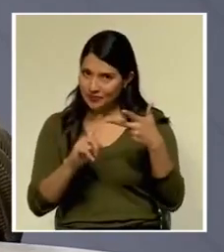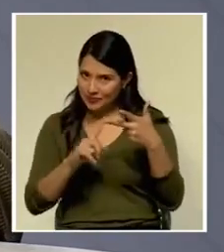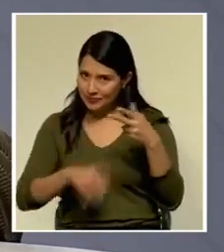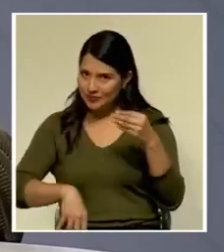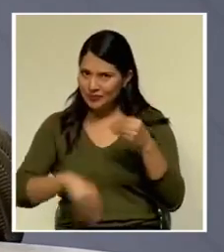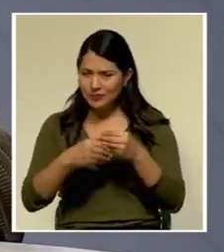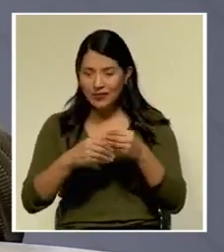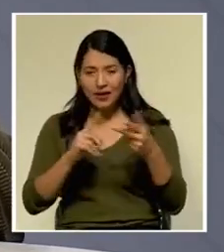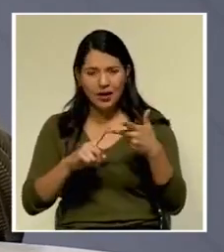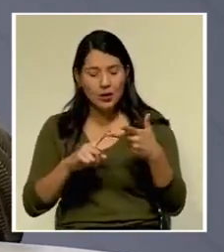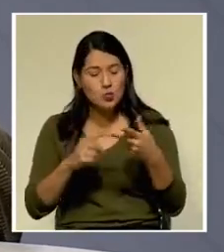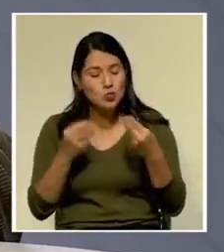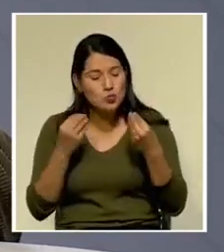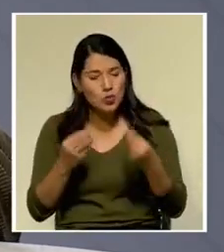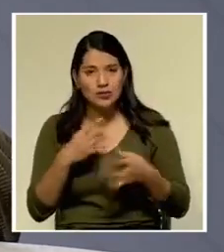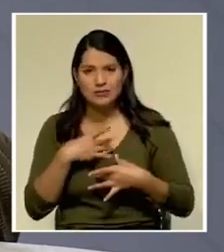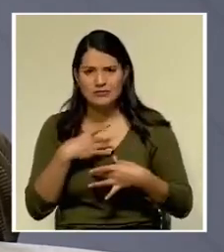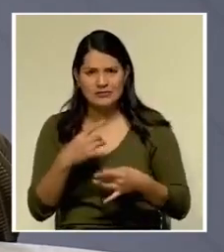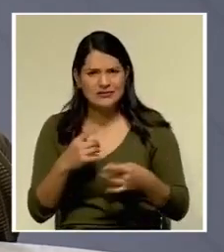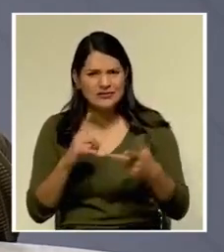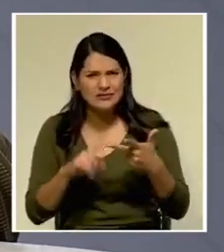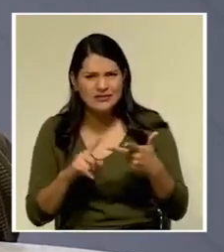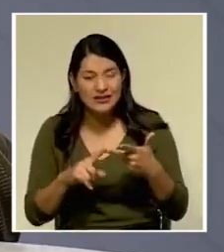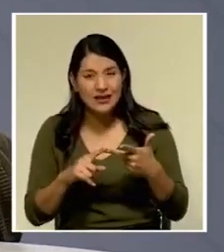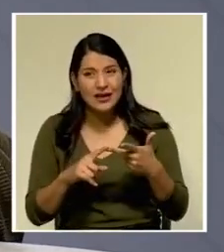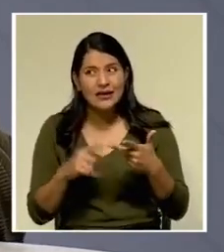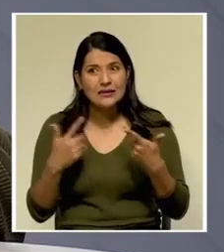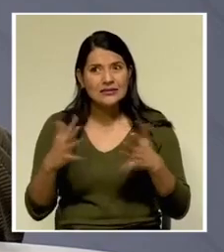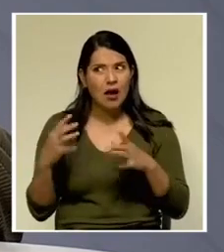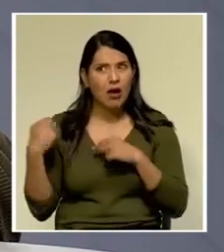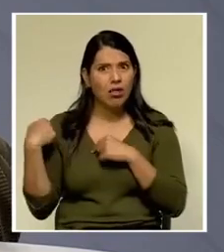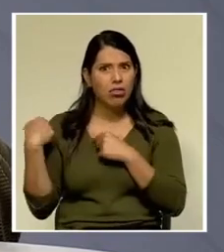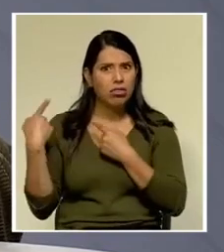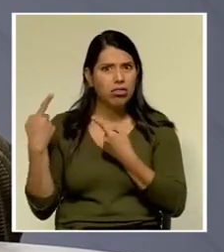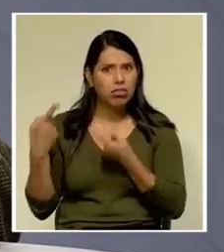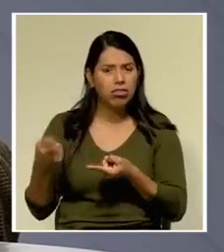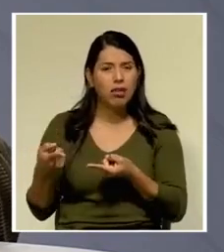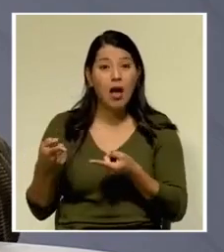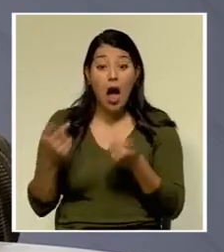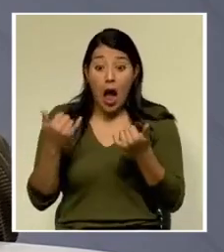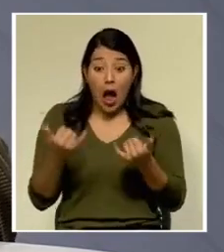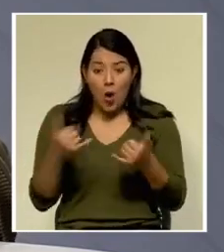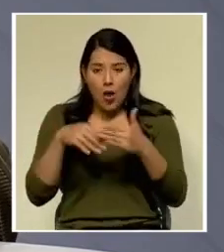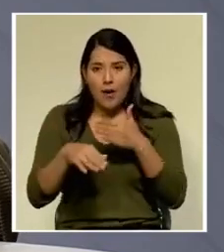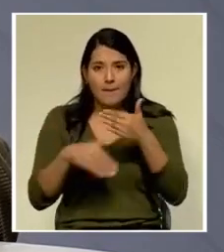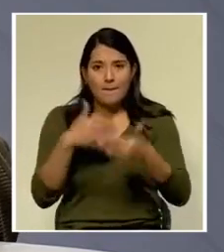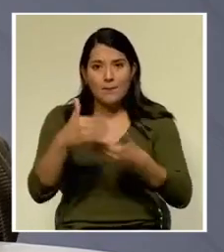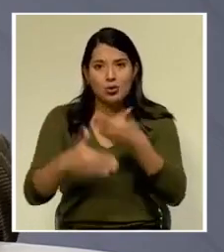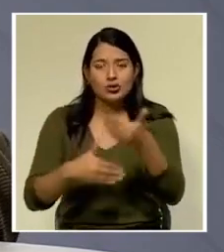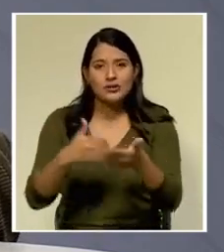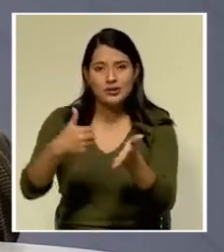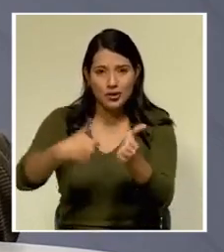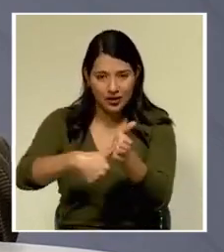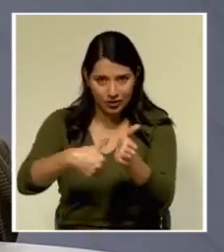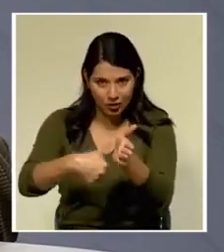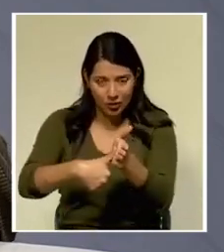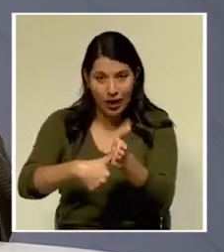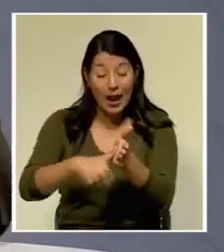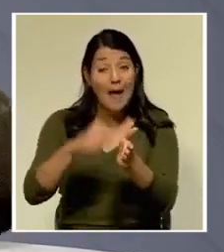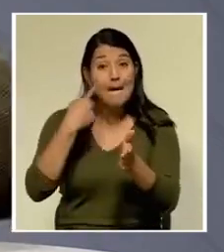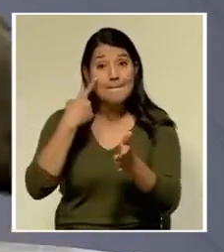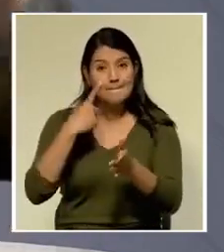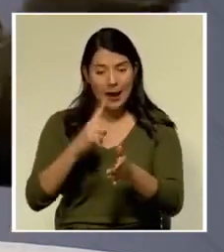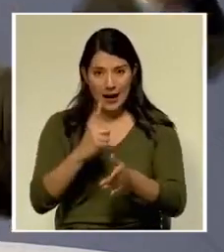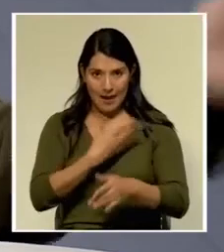llama poderosamente la atención, que se viene observando no solamente en el actual proceso electoral